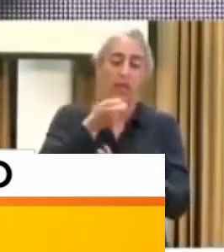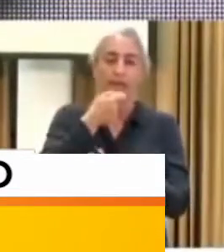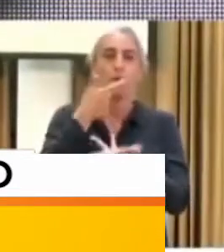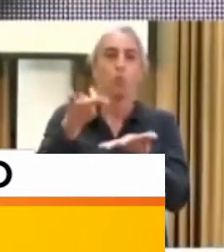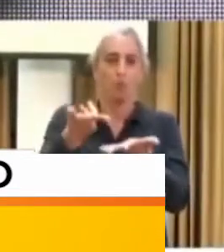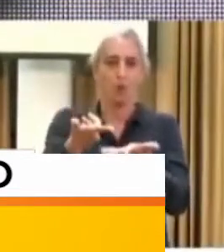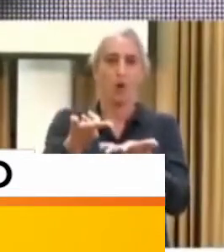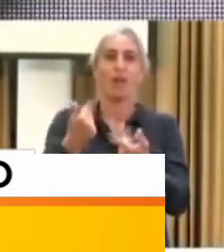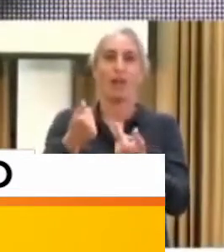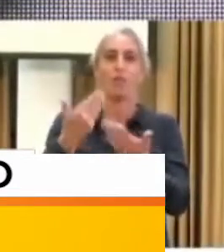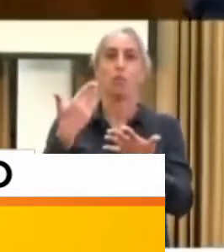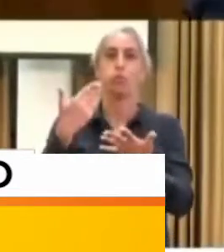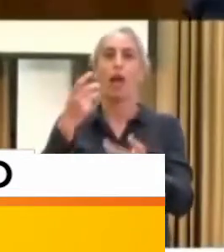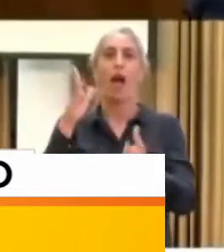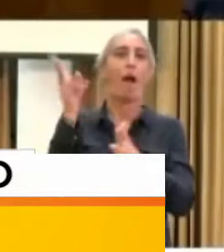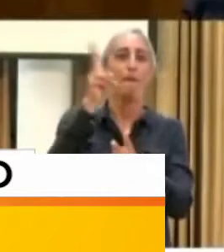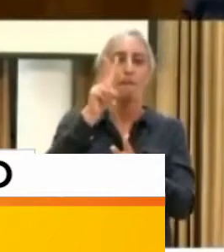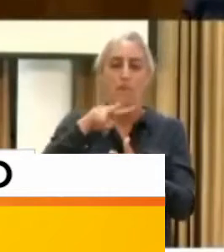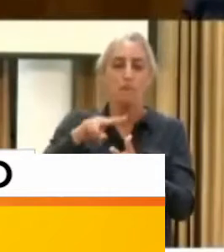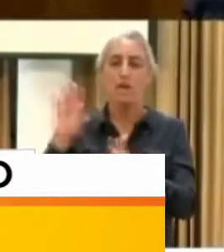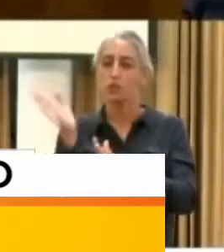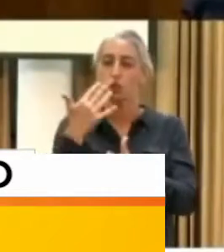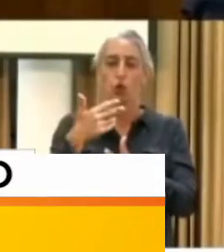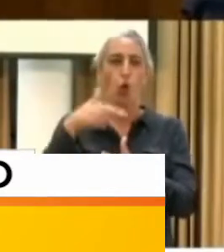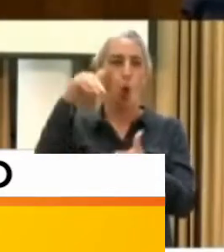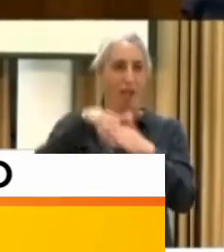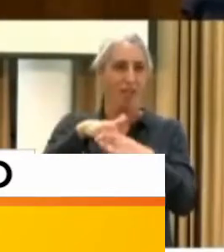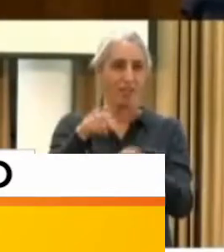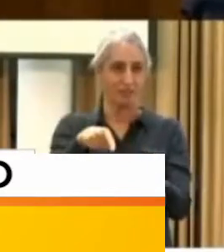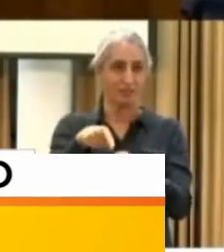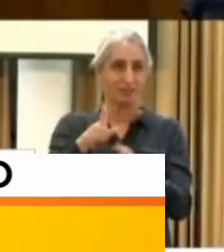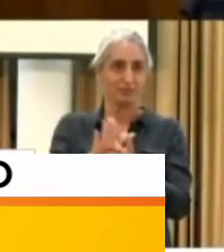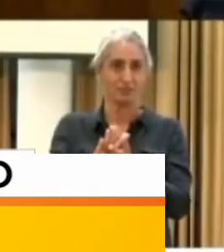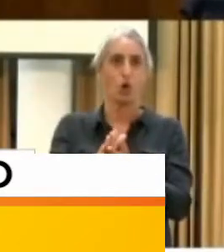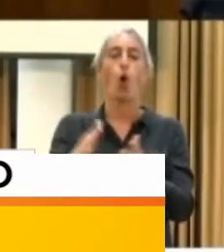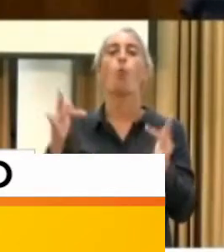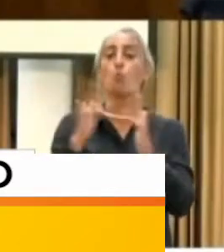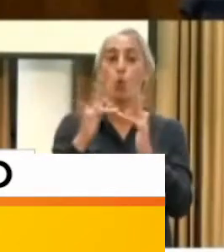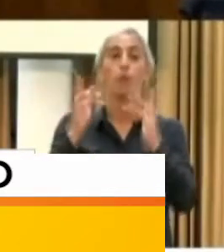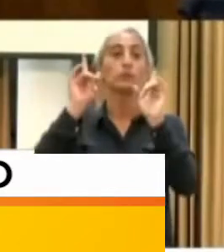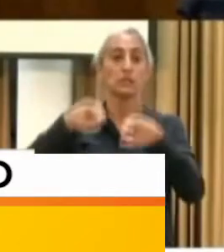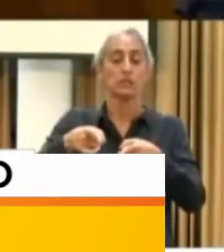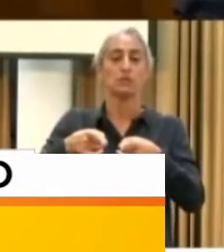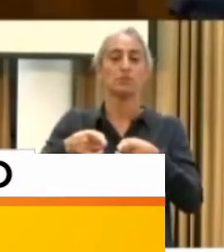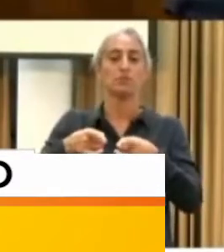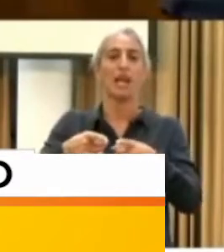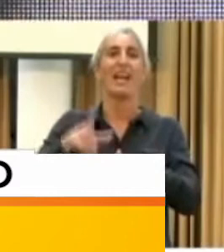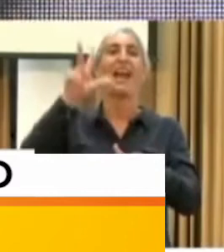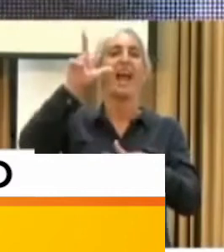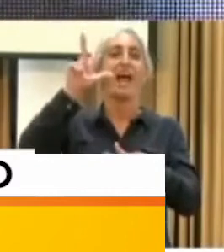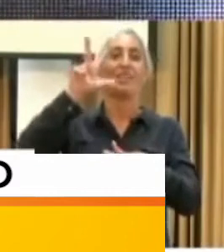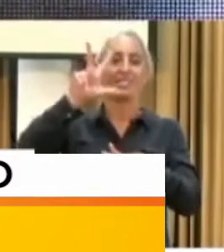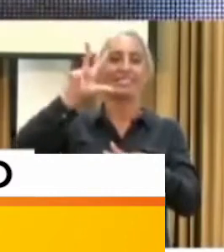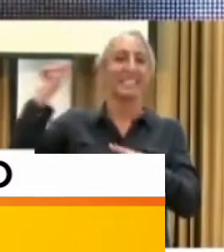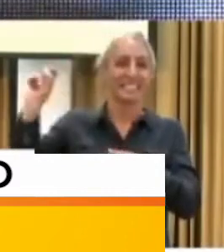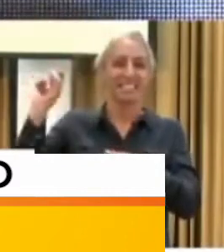acercando al municipio a la gente un portal web donde también tendrán acceso a más de 300 mil vecinos